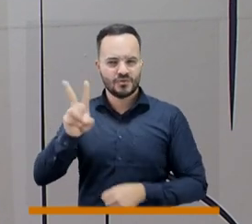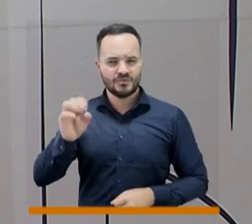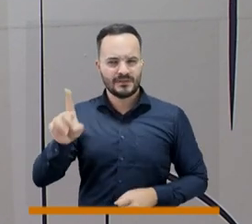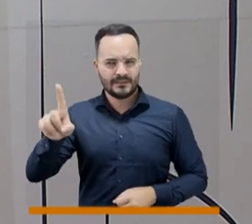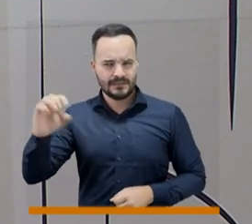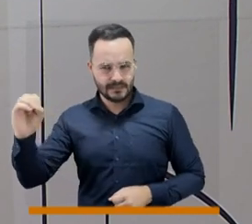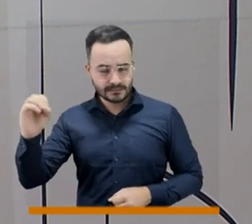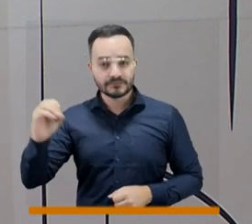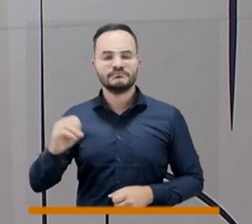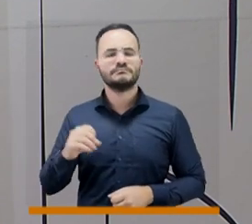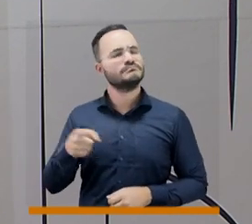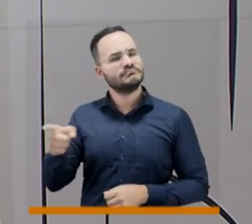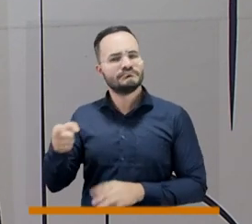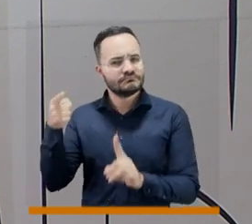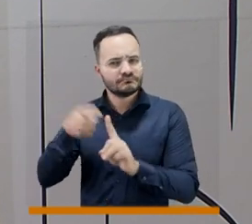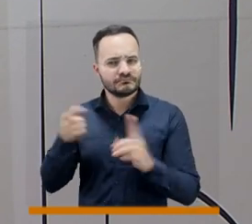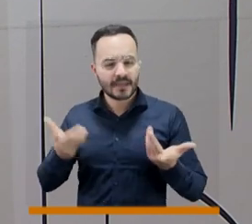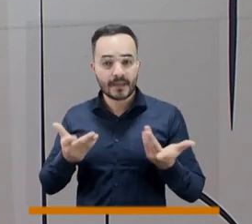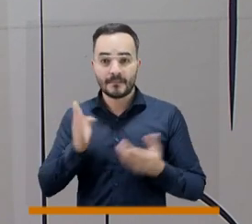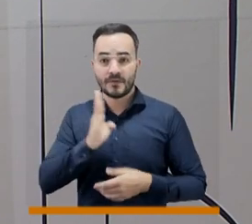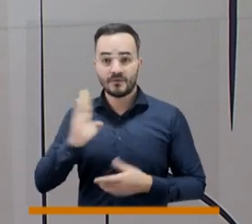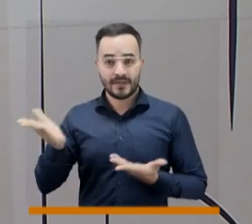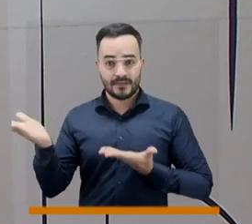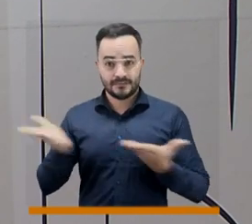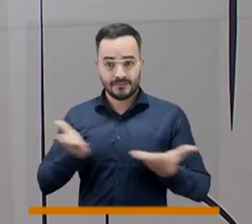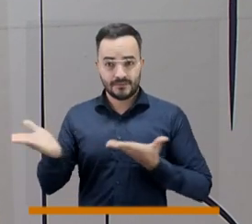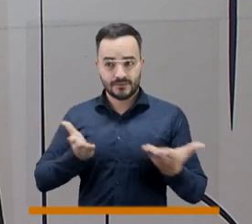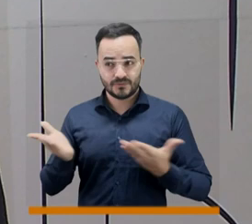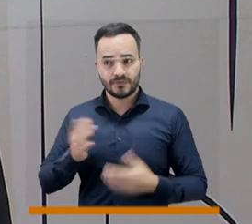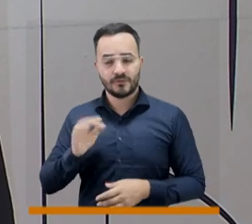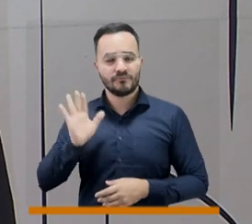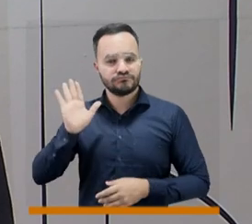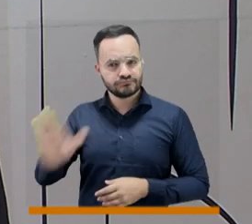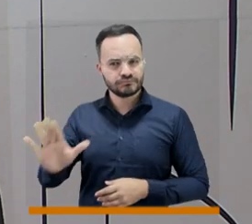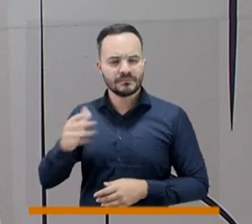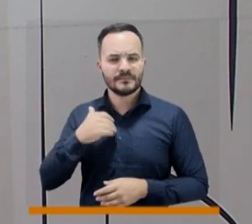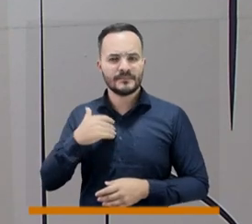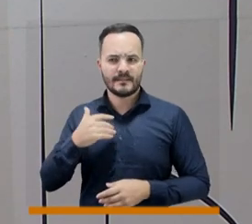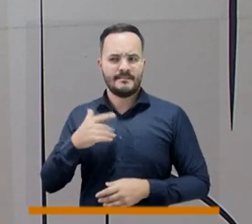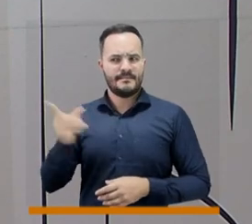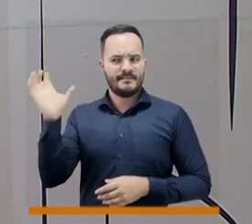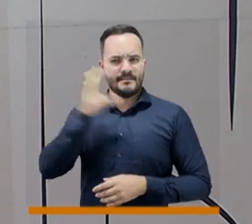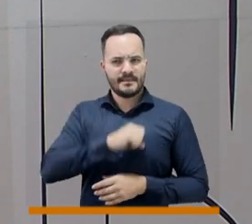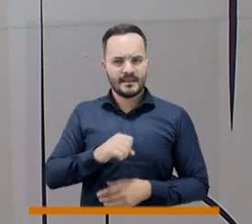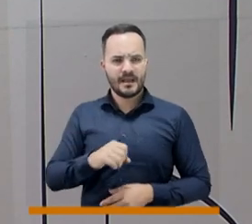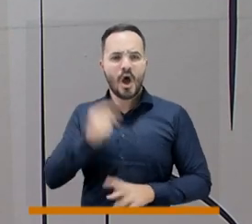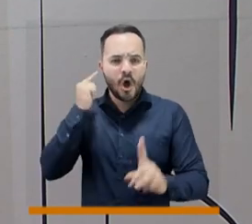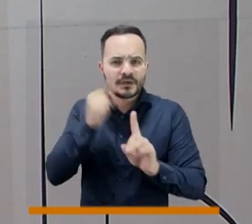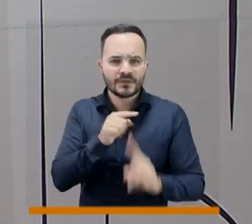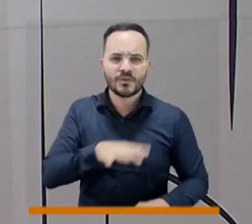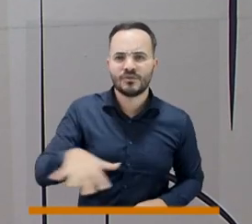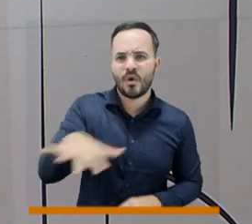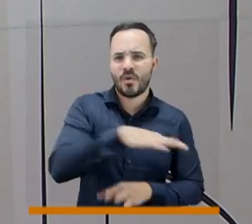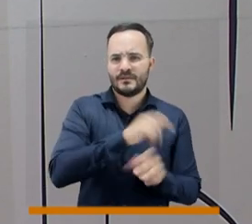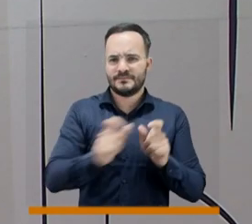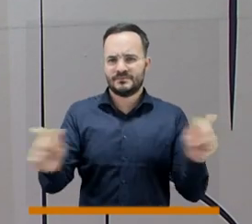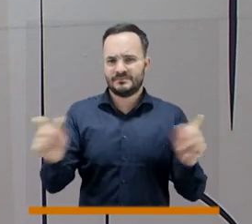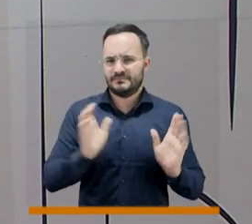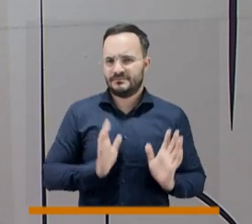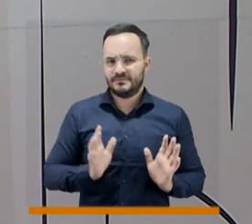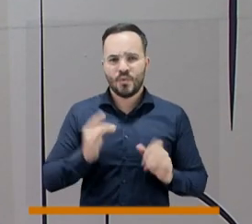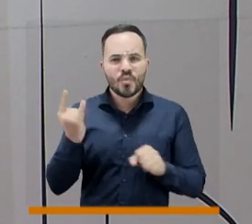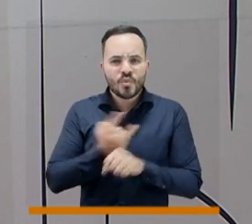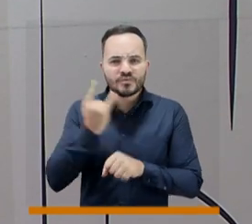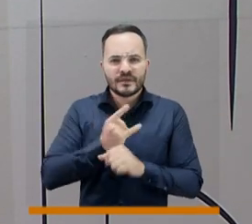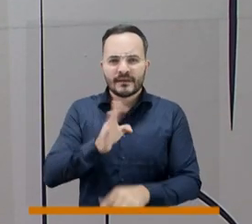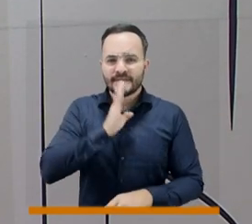1379 del 2010 dice que el servicio de biblioteca es una cuestión de interés